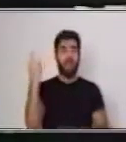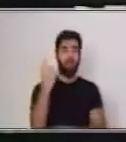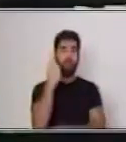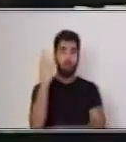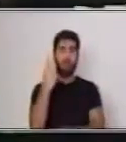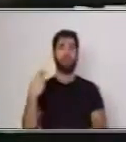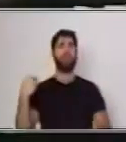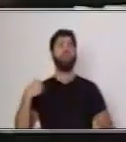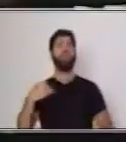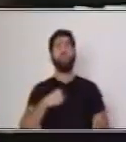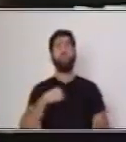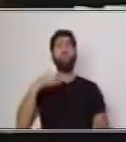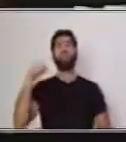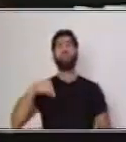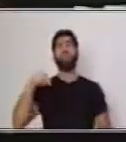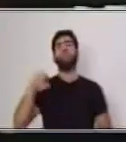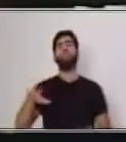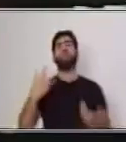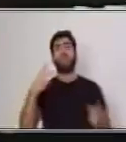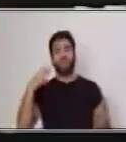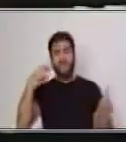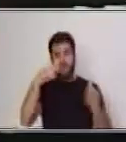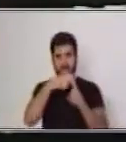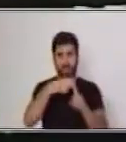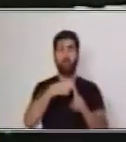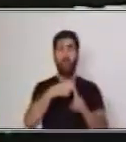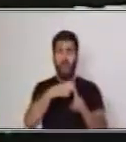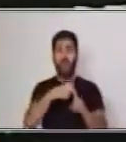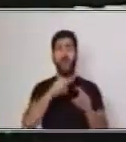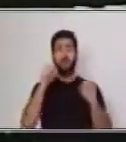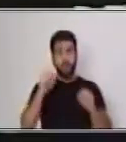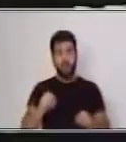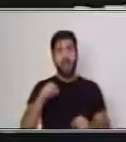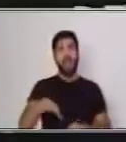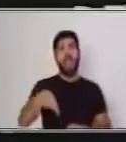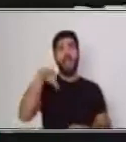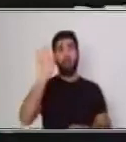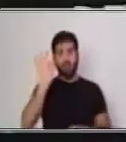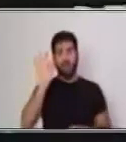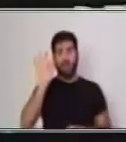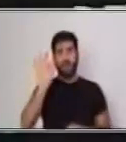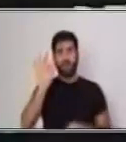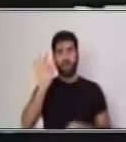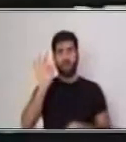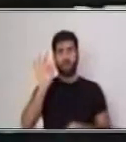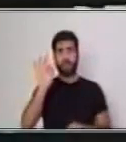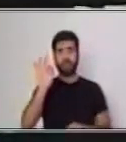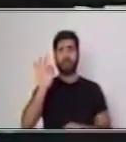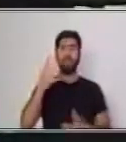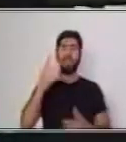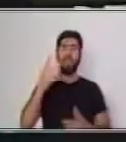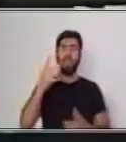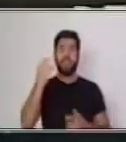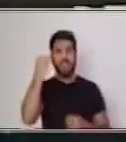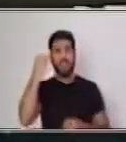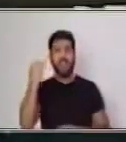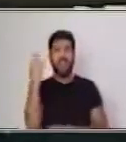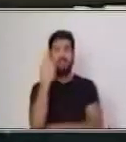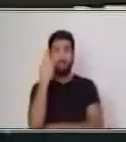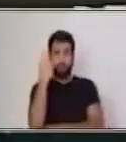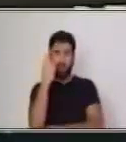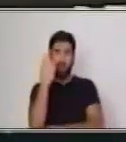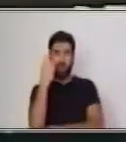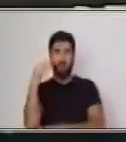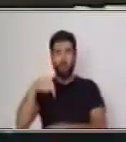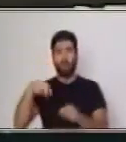de hoy es que nosotros logremos ubicar nuestra idea principal dentro de un texto. Cuando hablamos de un texto, vamos a